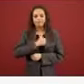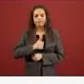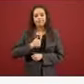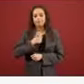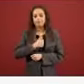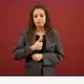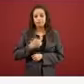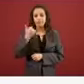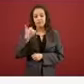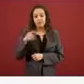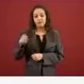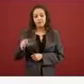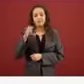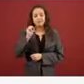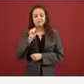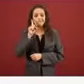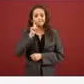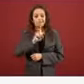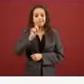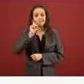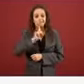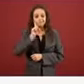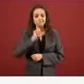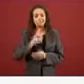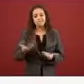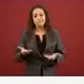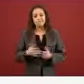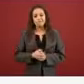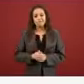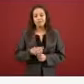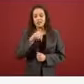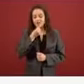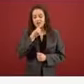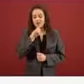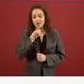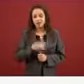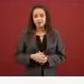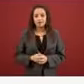fue una niña. ¿Cuál es la razón? Esta